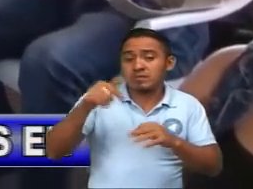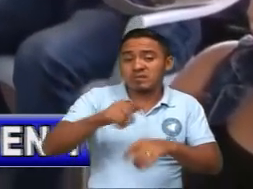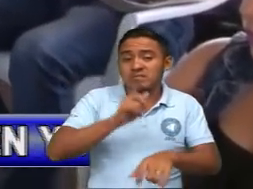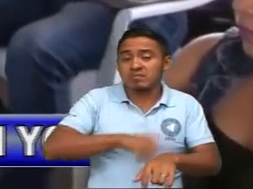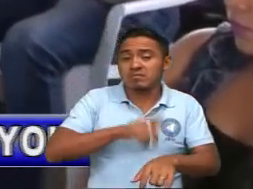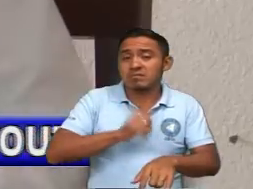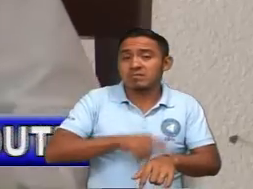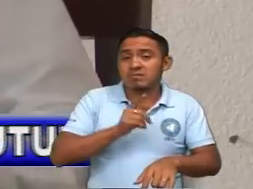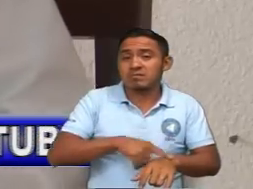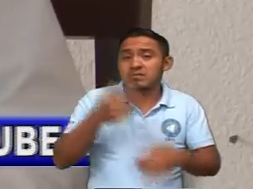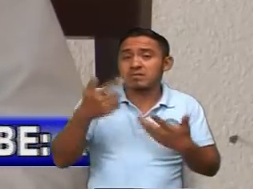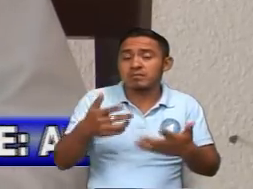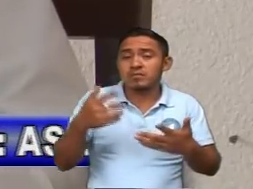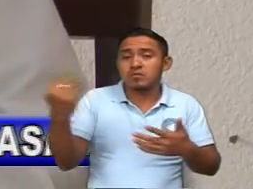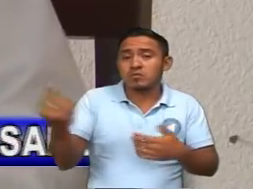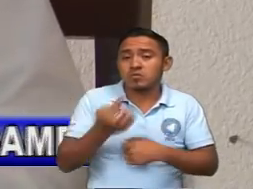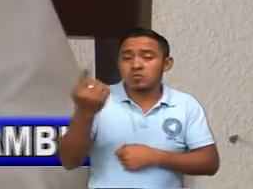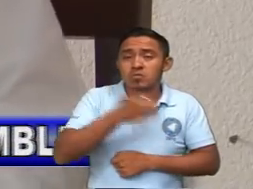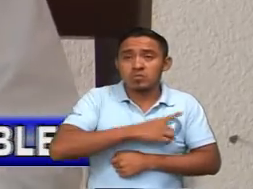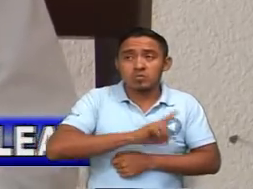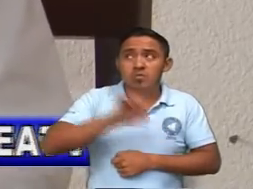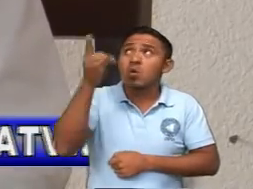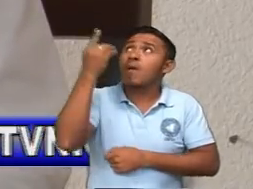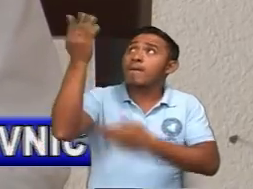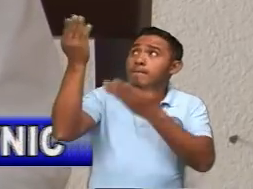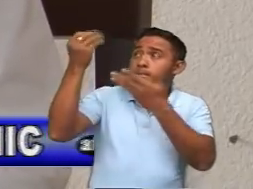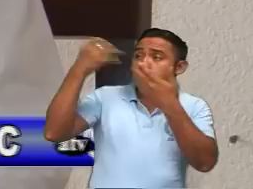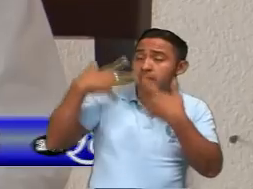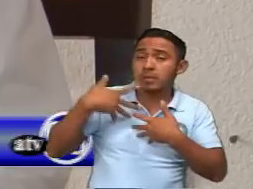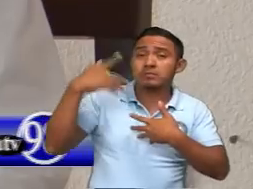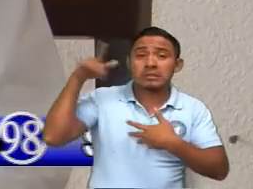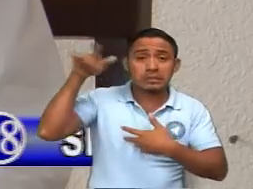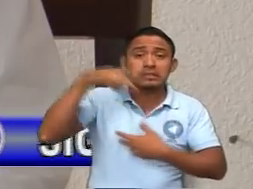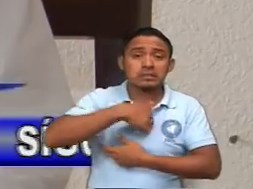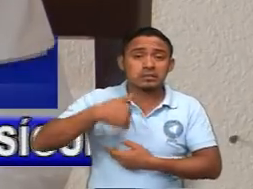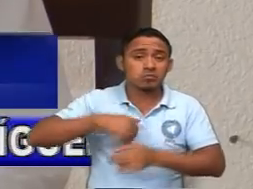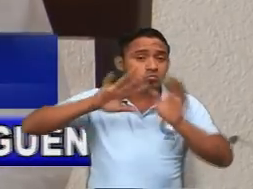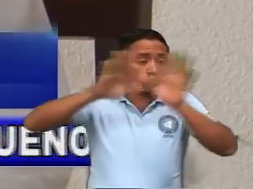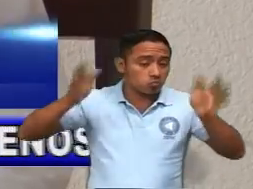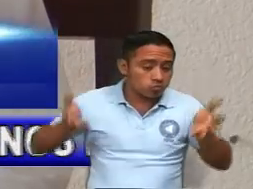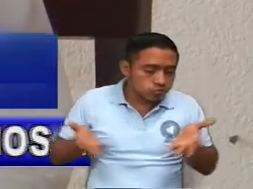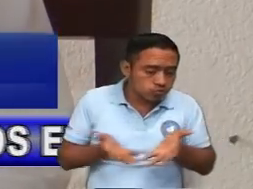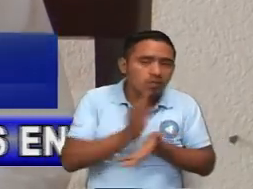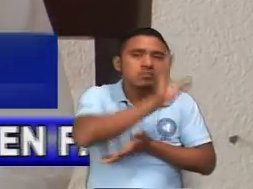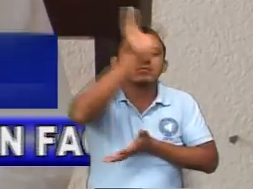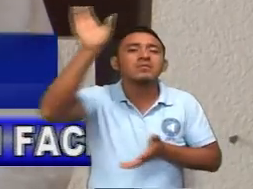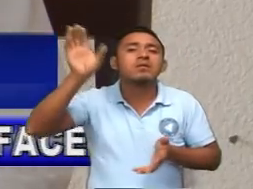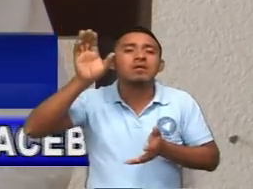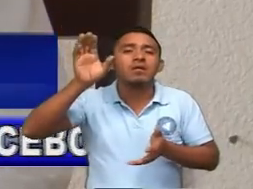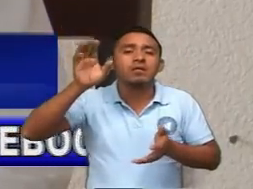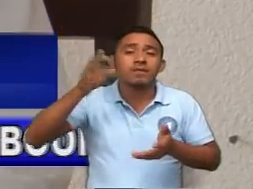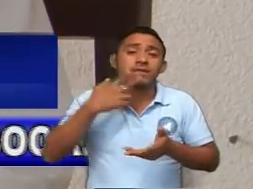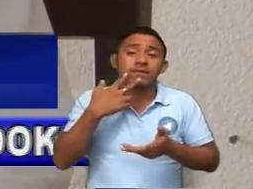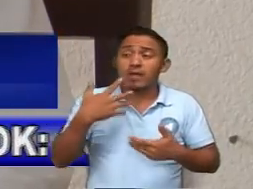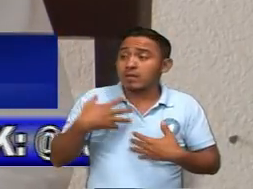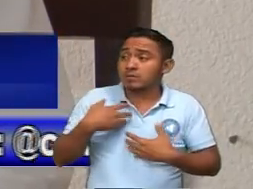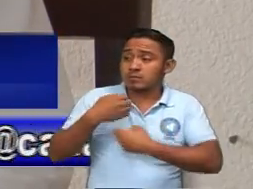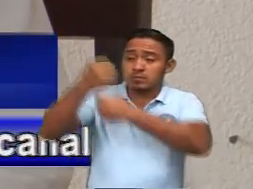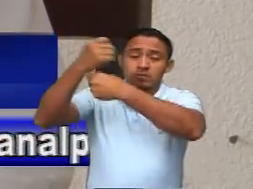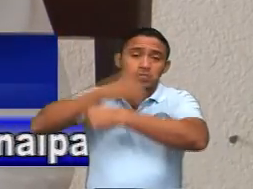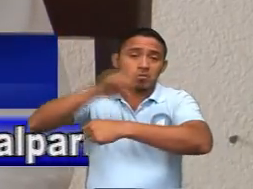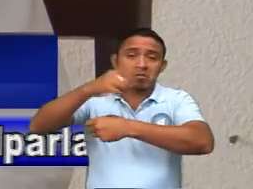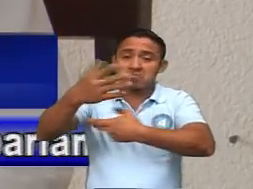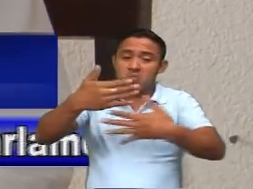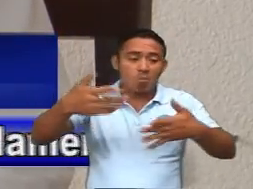momentos solamente nuestro socorro viene de Jehová, que hizo los cielos y la tierra. Si no lo salva Dios, no lo salva